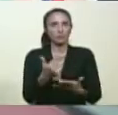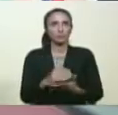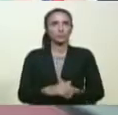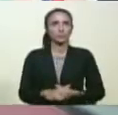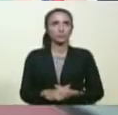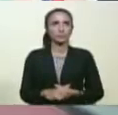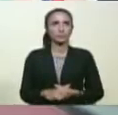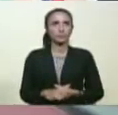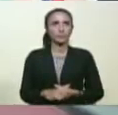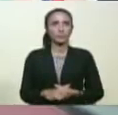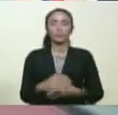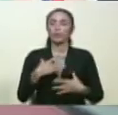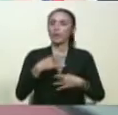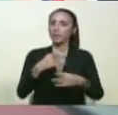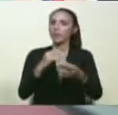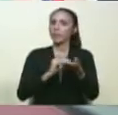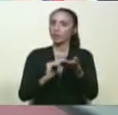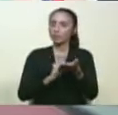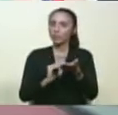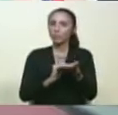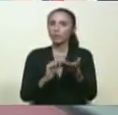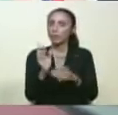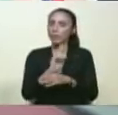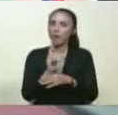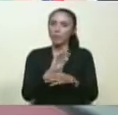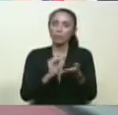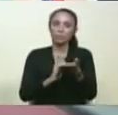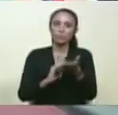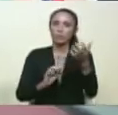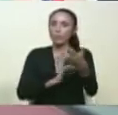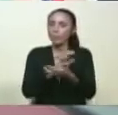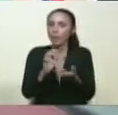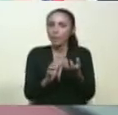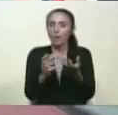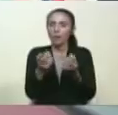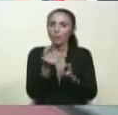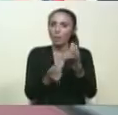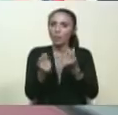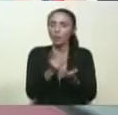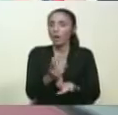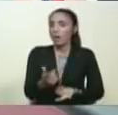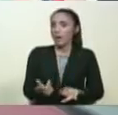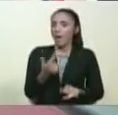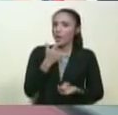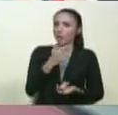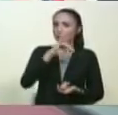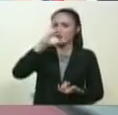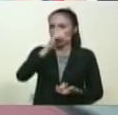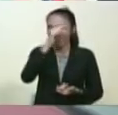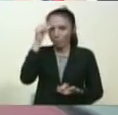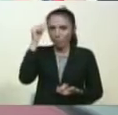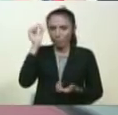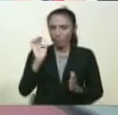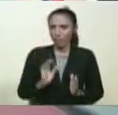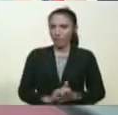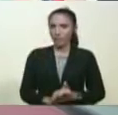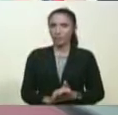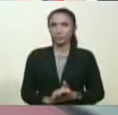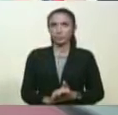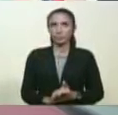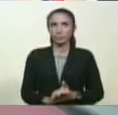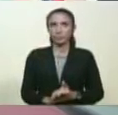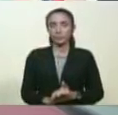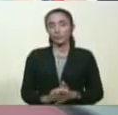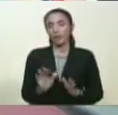Venezuela lo que le interesa es que resolvamos y solucionemos los problemas económicos. No lo que dice Julio Borges en su